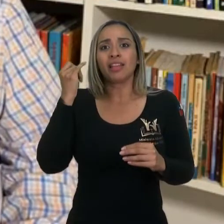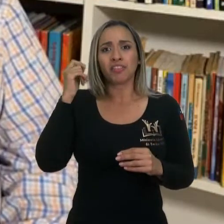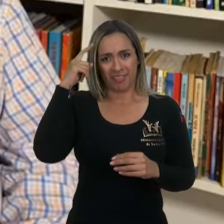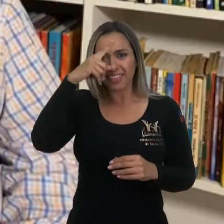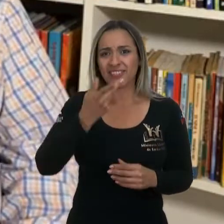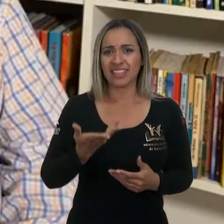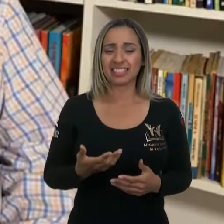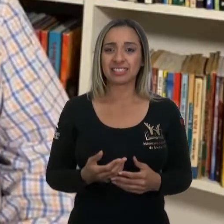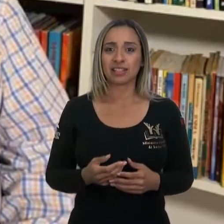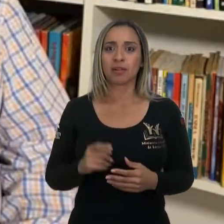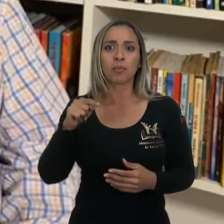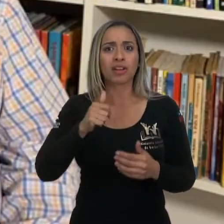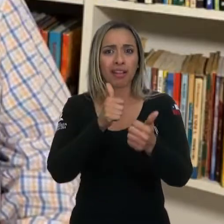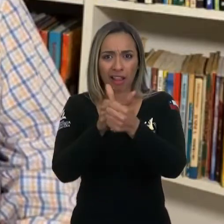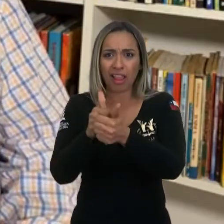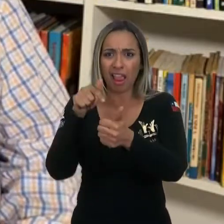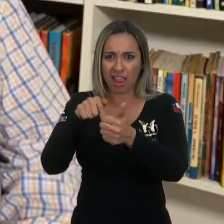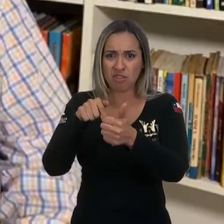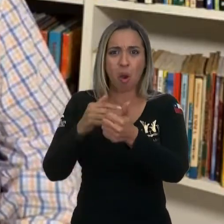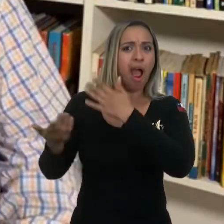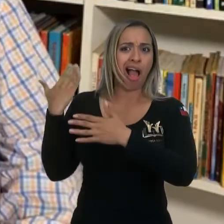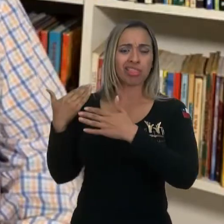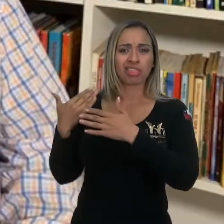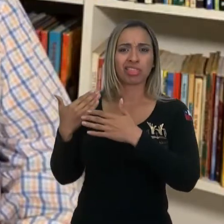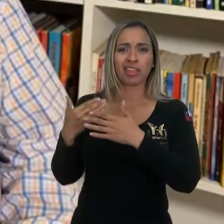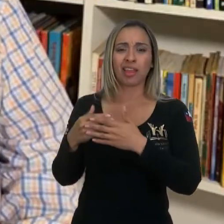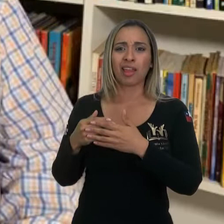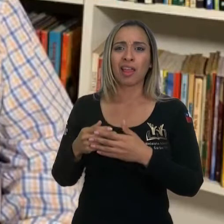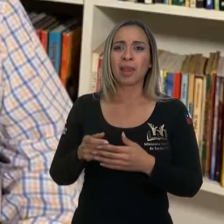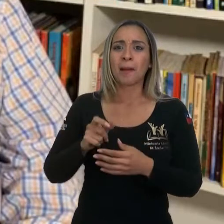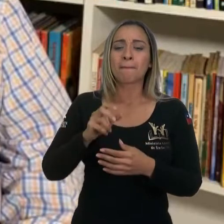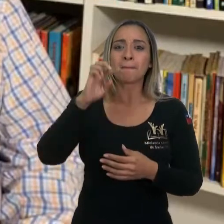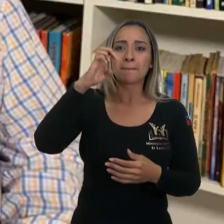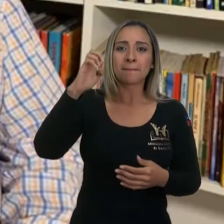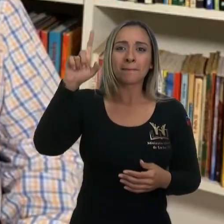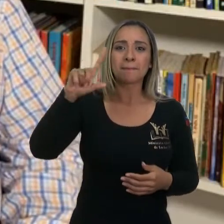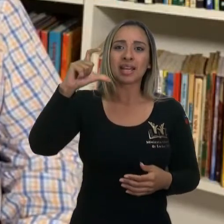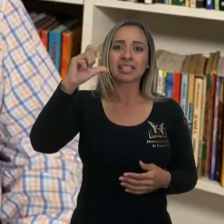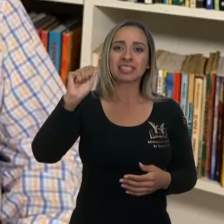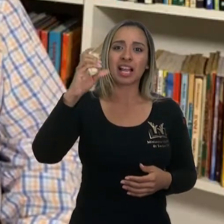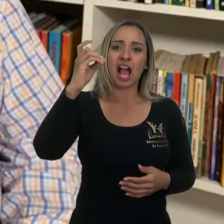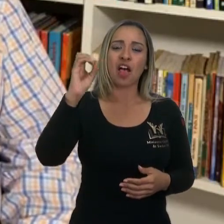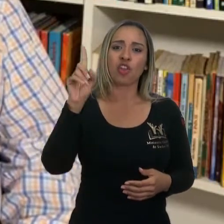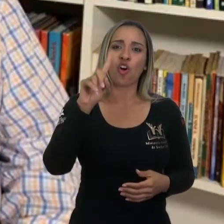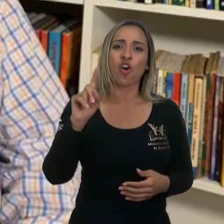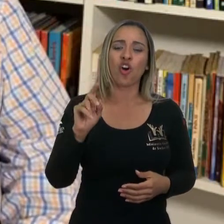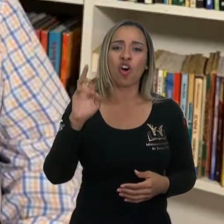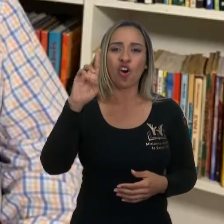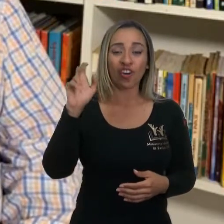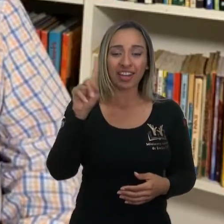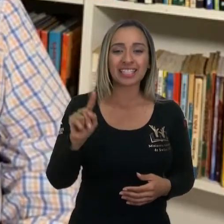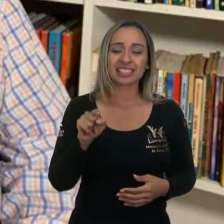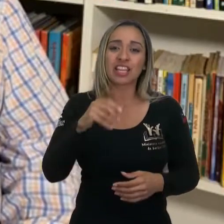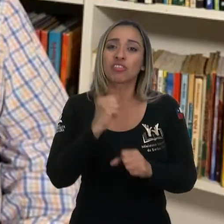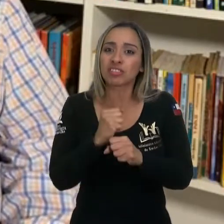porque los discípulos habían sido, muchos de ellos, pescadores, criados, crecidos a la orilla del mar,